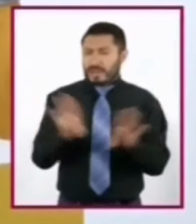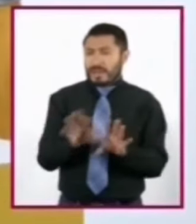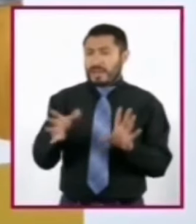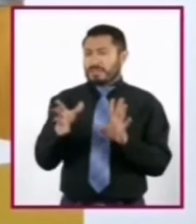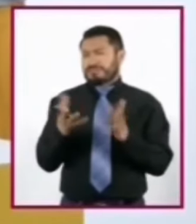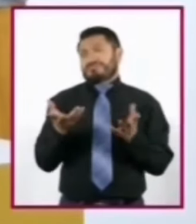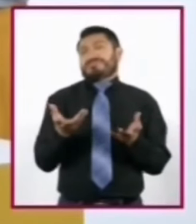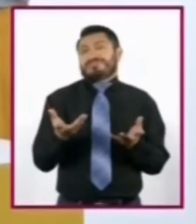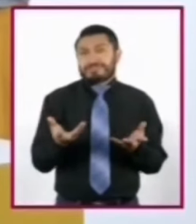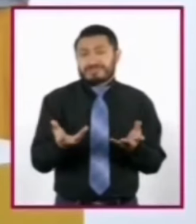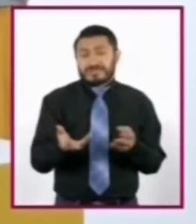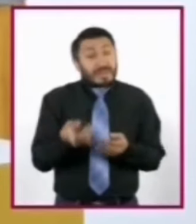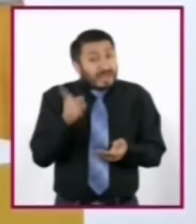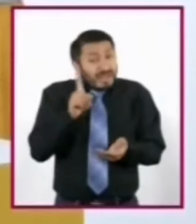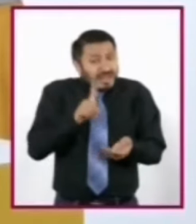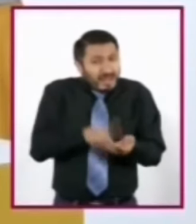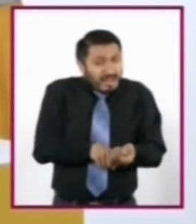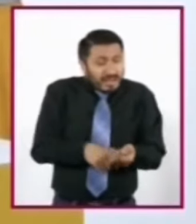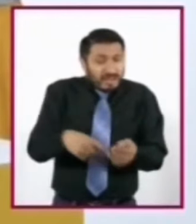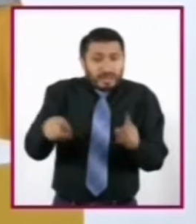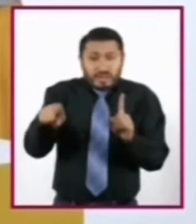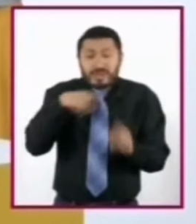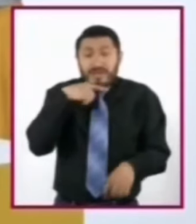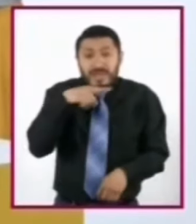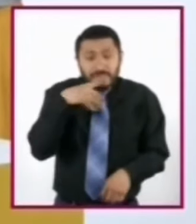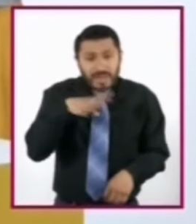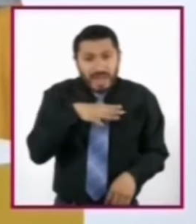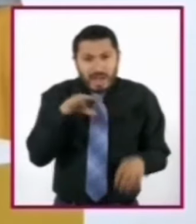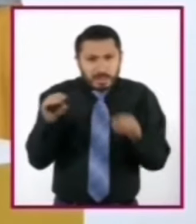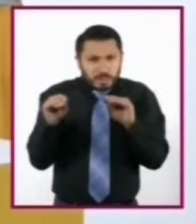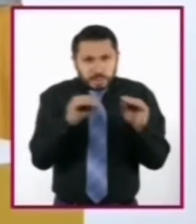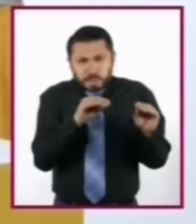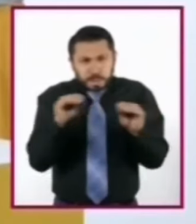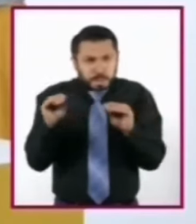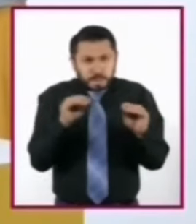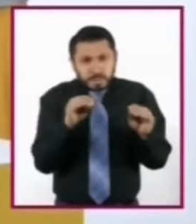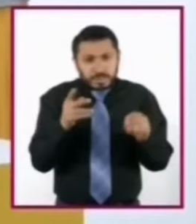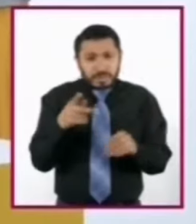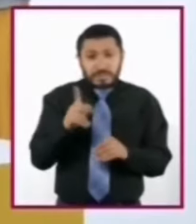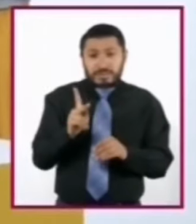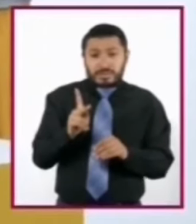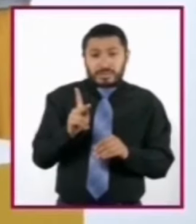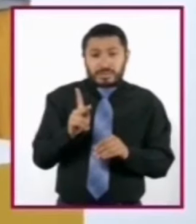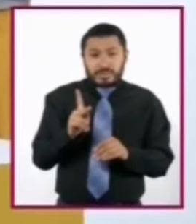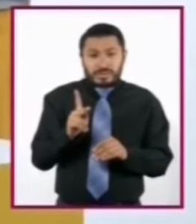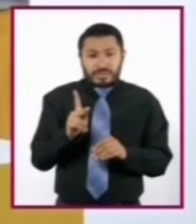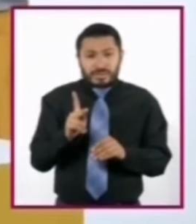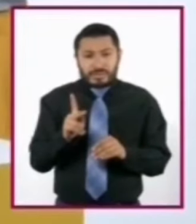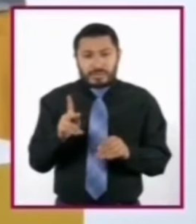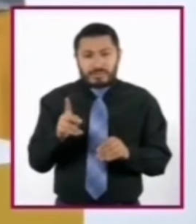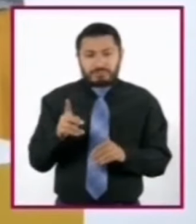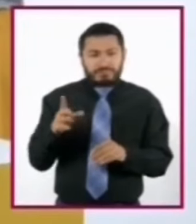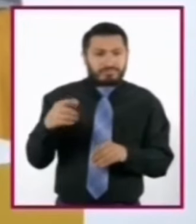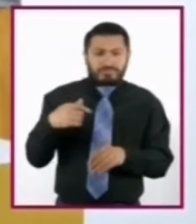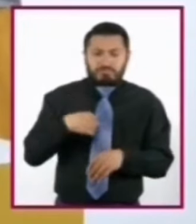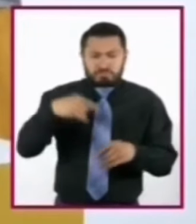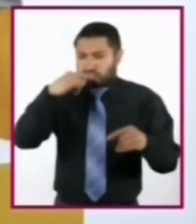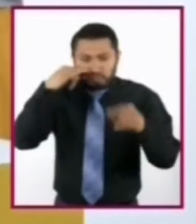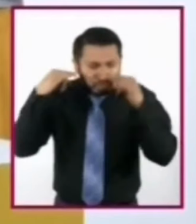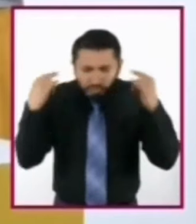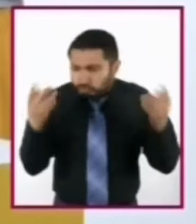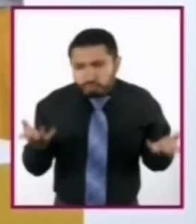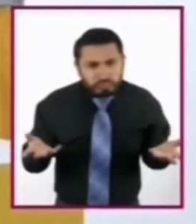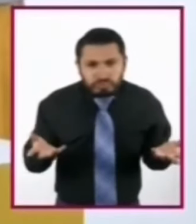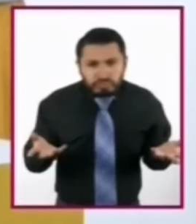maestra? ¿Quiere decir que adentro de mi lápiz las partículas se están moviendo? Pero yo no puedo percibir ese